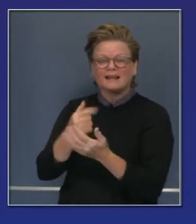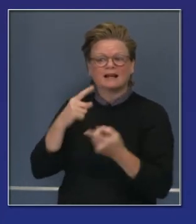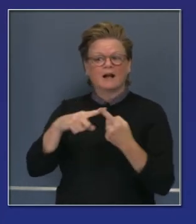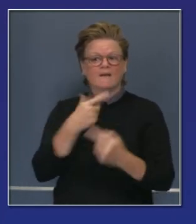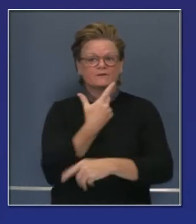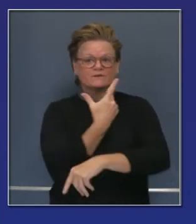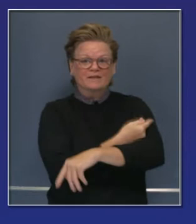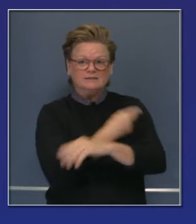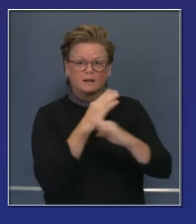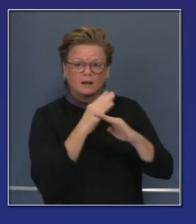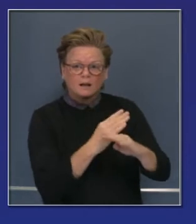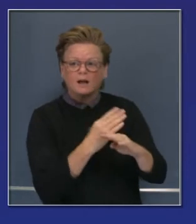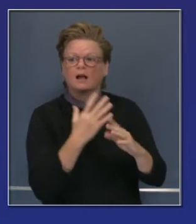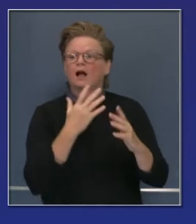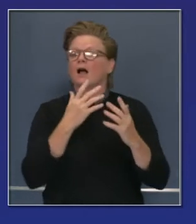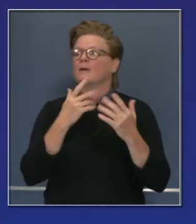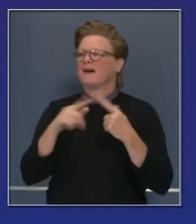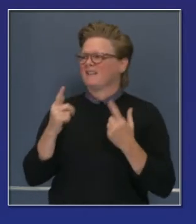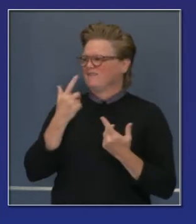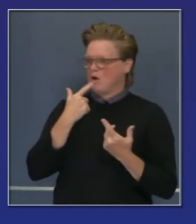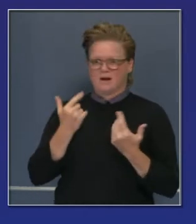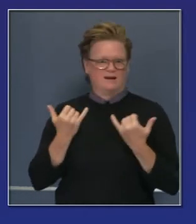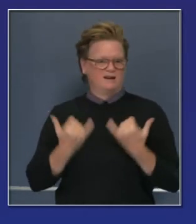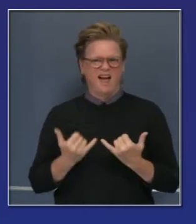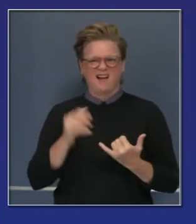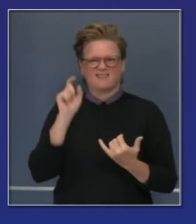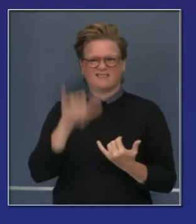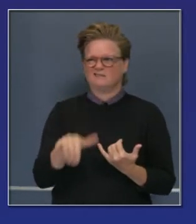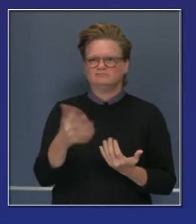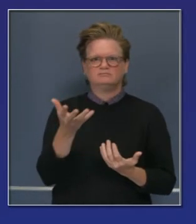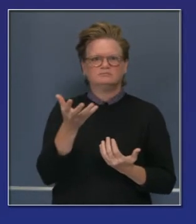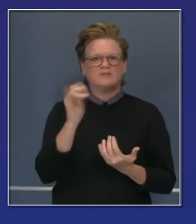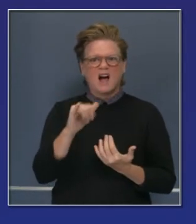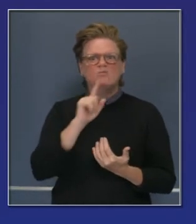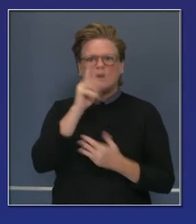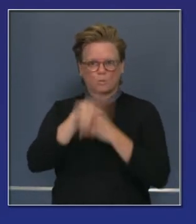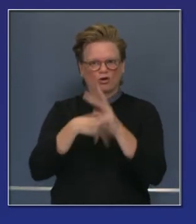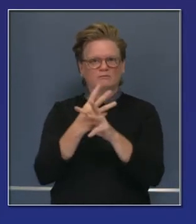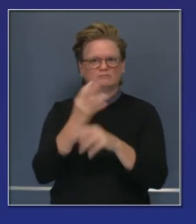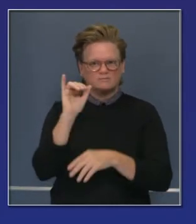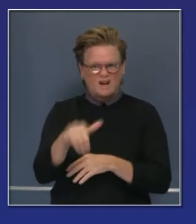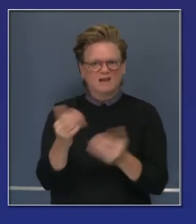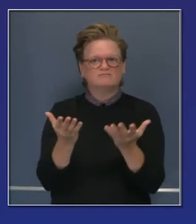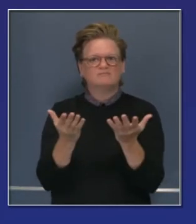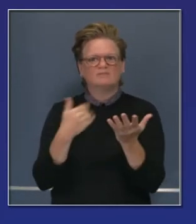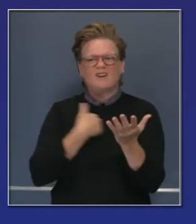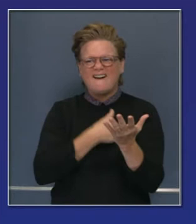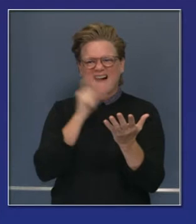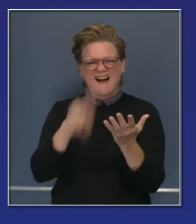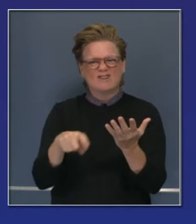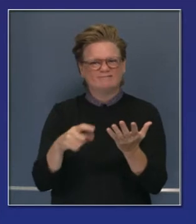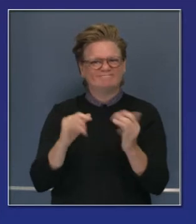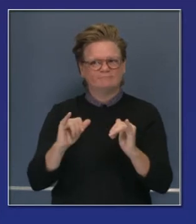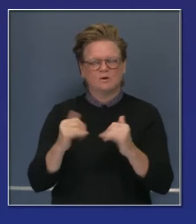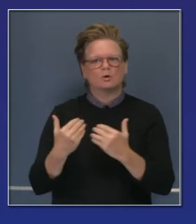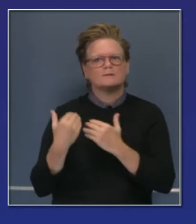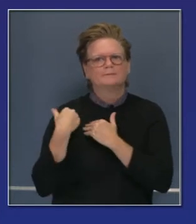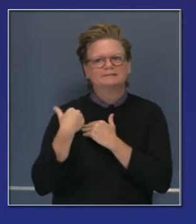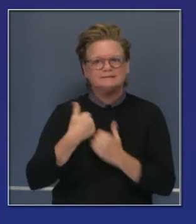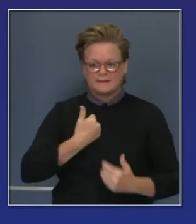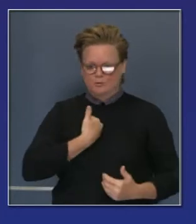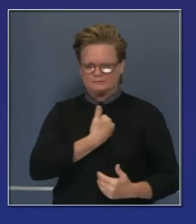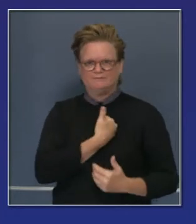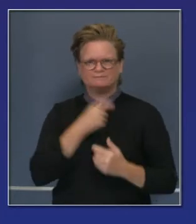e impacto de COVID-19. Es necesario adaptar nuestros comportamientos hasta que llegue